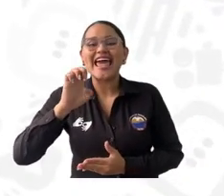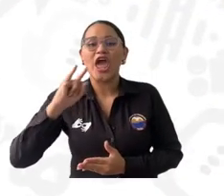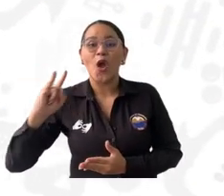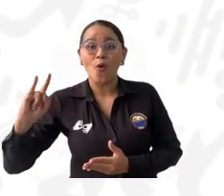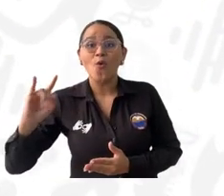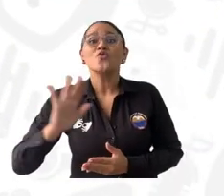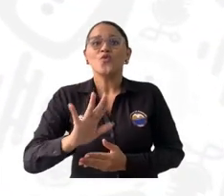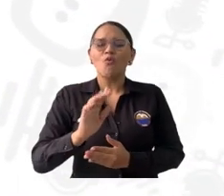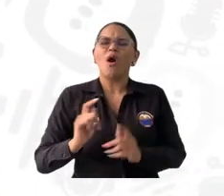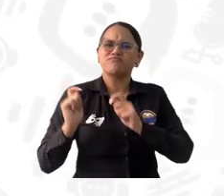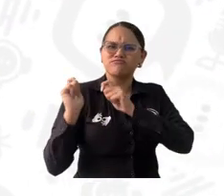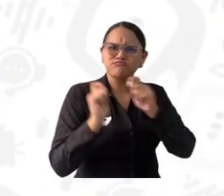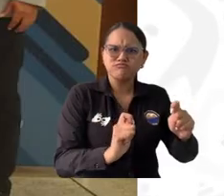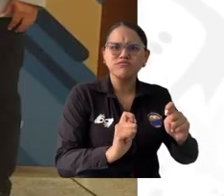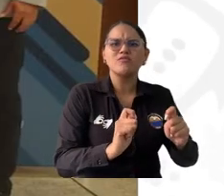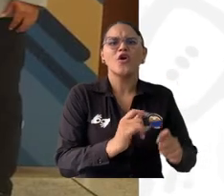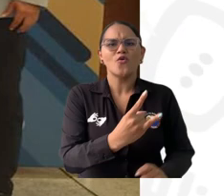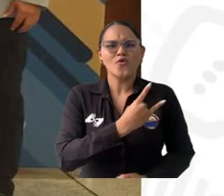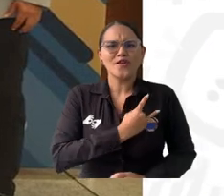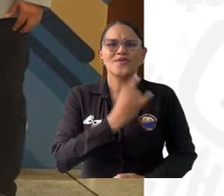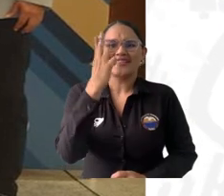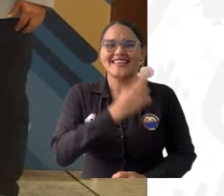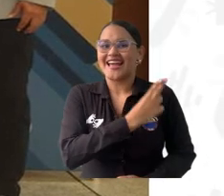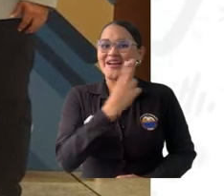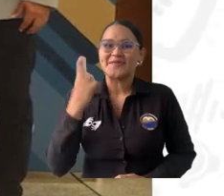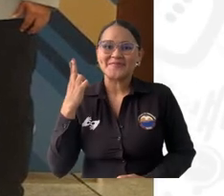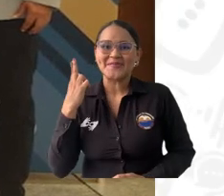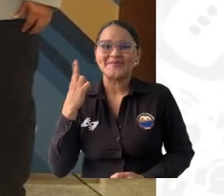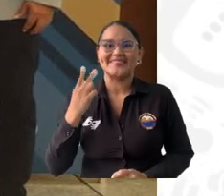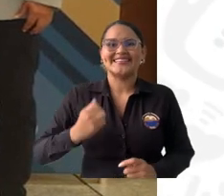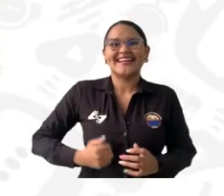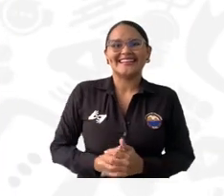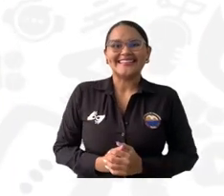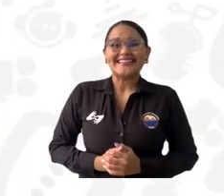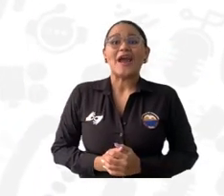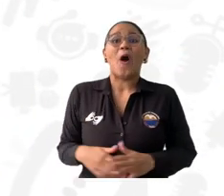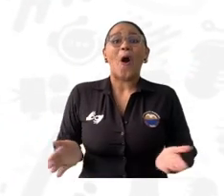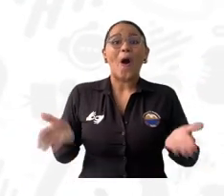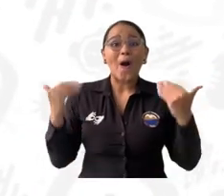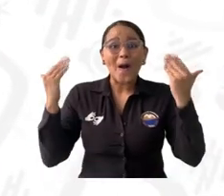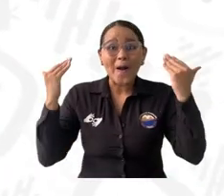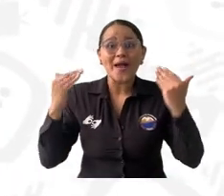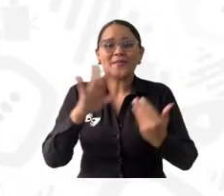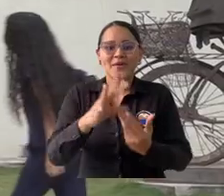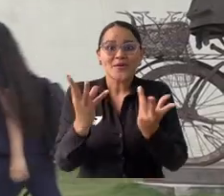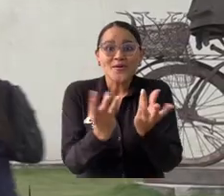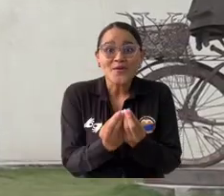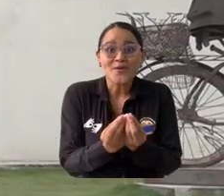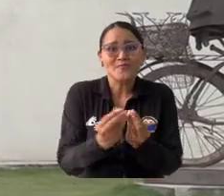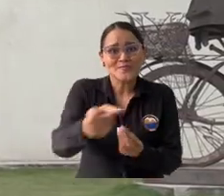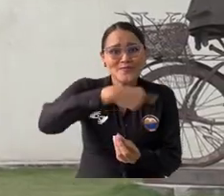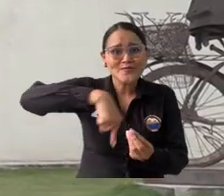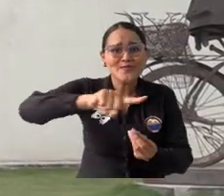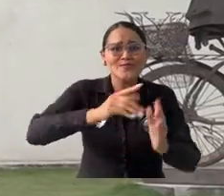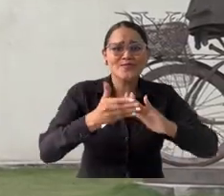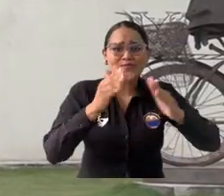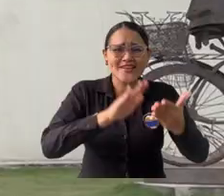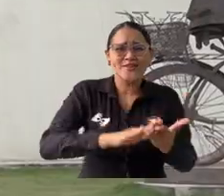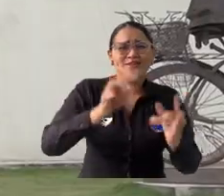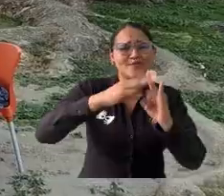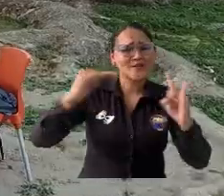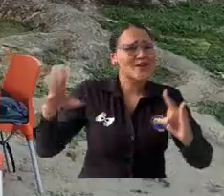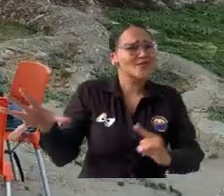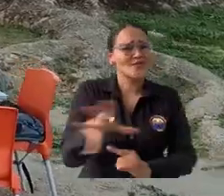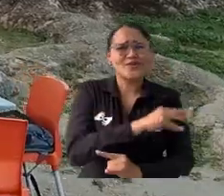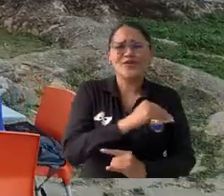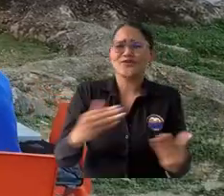oficialmente la acreditación internacional engagets University a la universidad del Magdalena los miembros de la institución celebraron desde